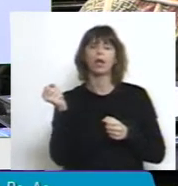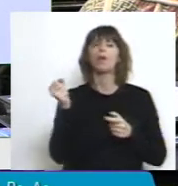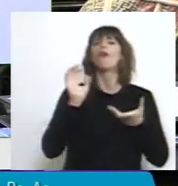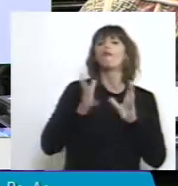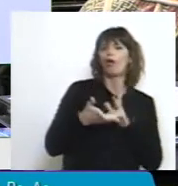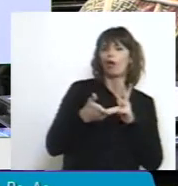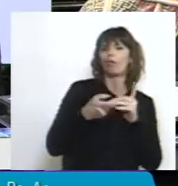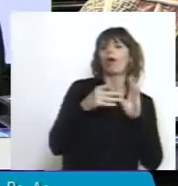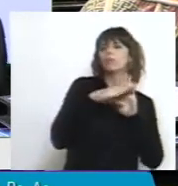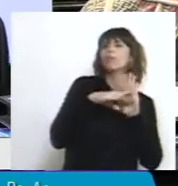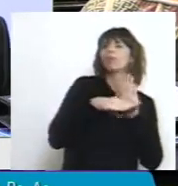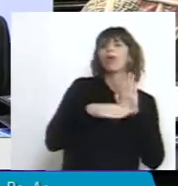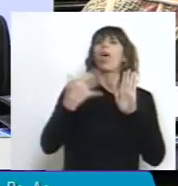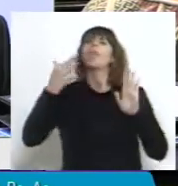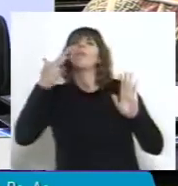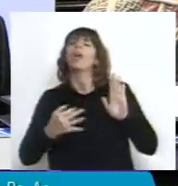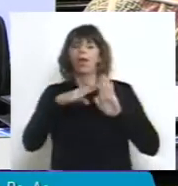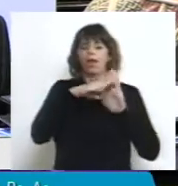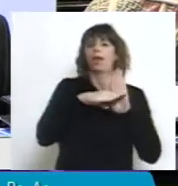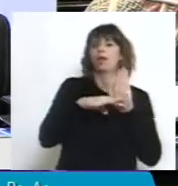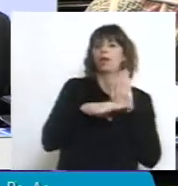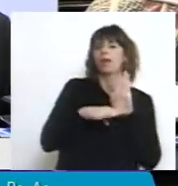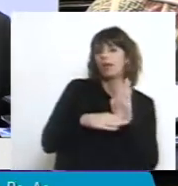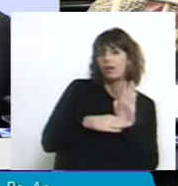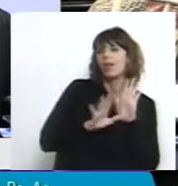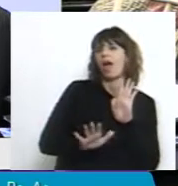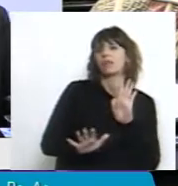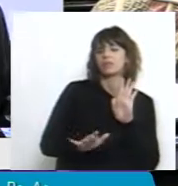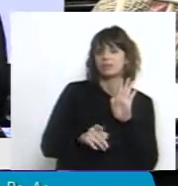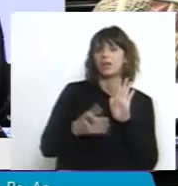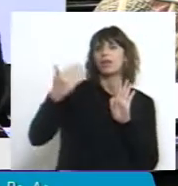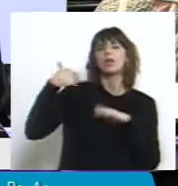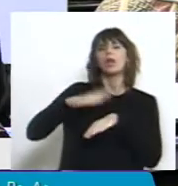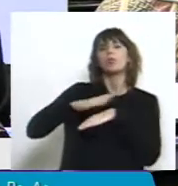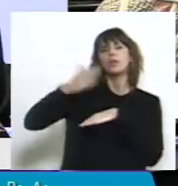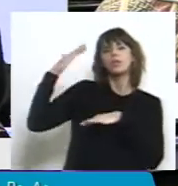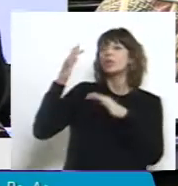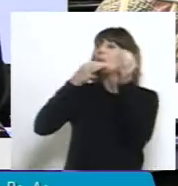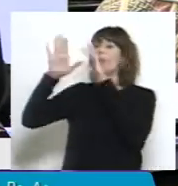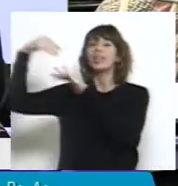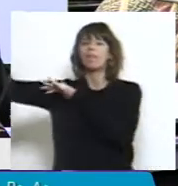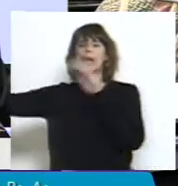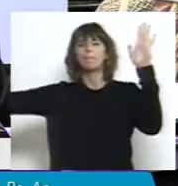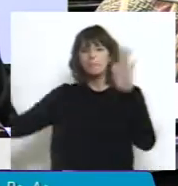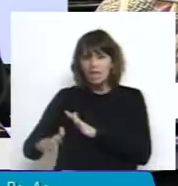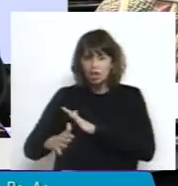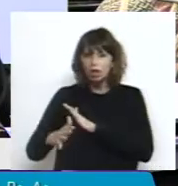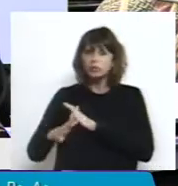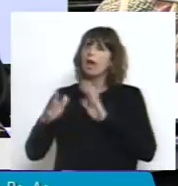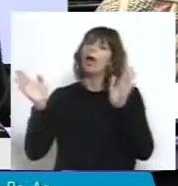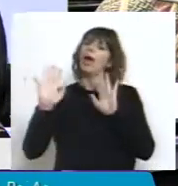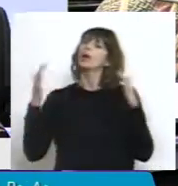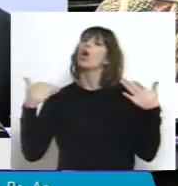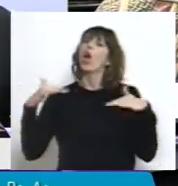volvemos a la anterior, perdón, hubo recetas cuando se caían las exportaciones. Sí, inmediatamente contraigamos